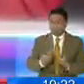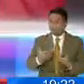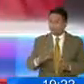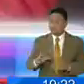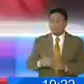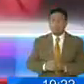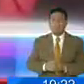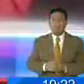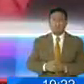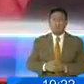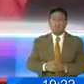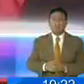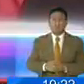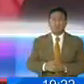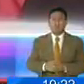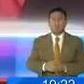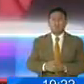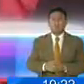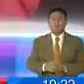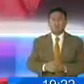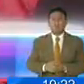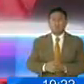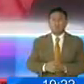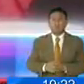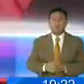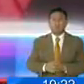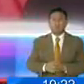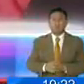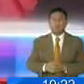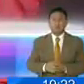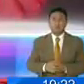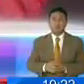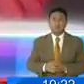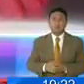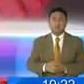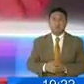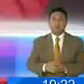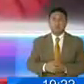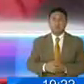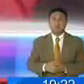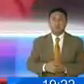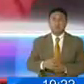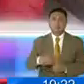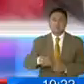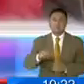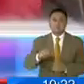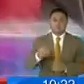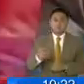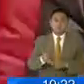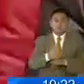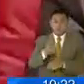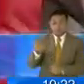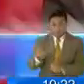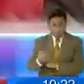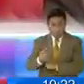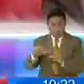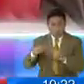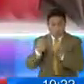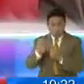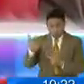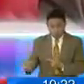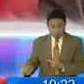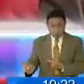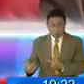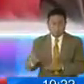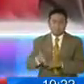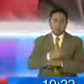a una de estas agrupaciones, obviamente primero saber nuestro punto de vista. No descansaremos hasta dar